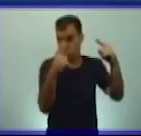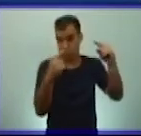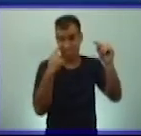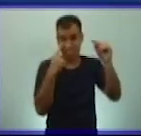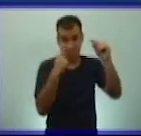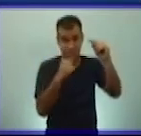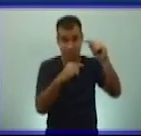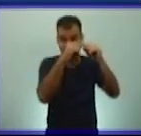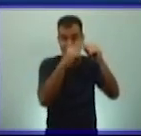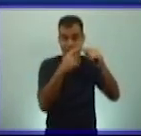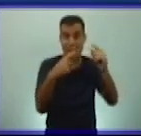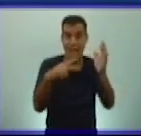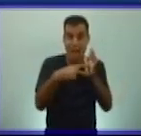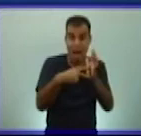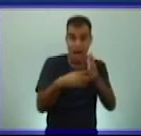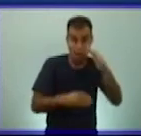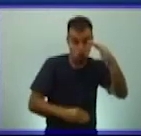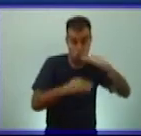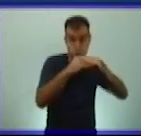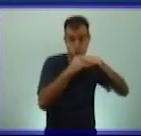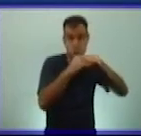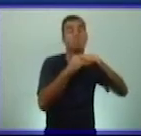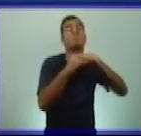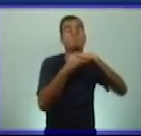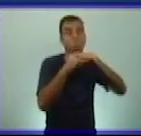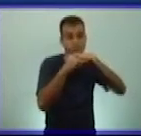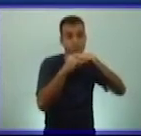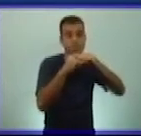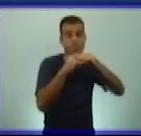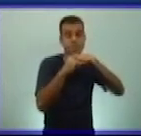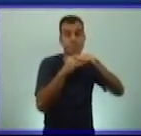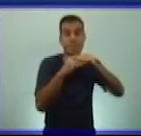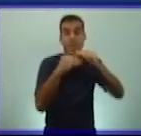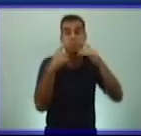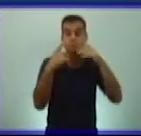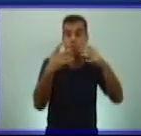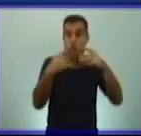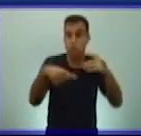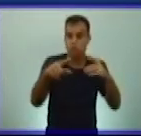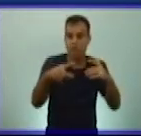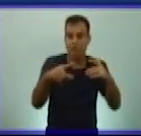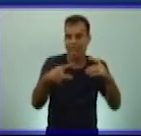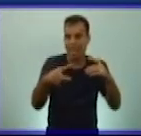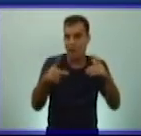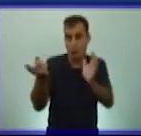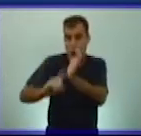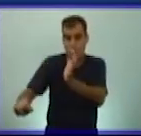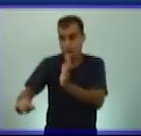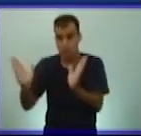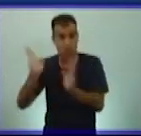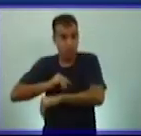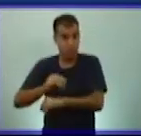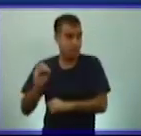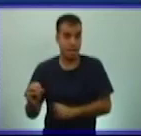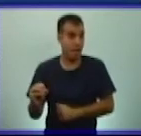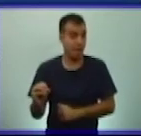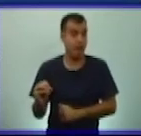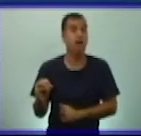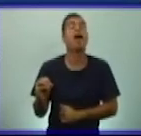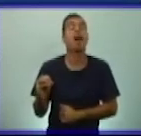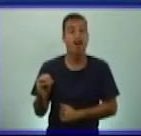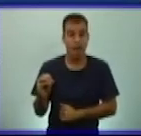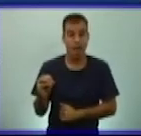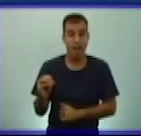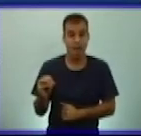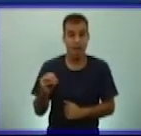valor máximo, es importante que reconozcamos que en ese momento la corriente es cero. En la medida que la